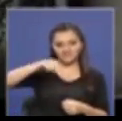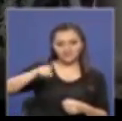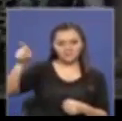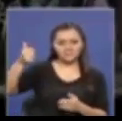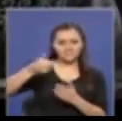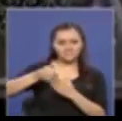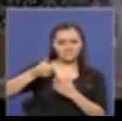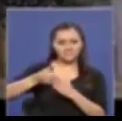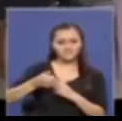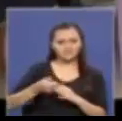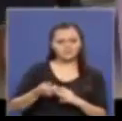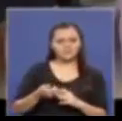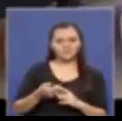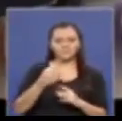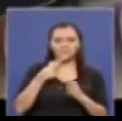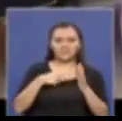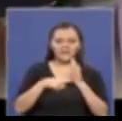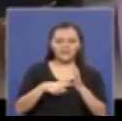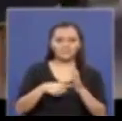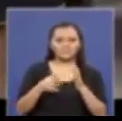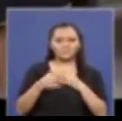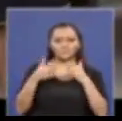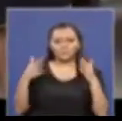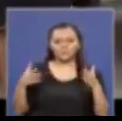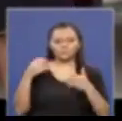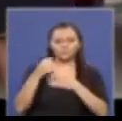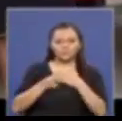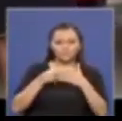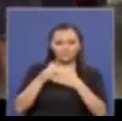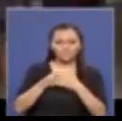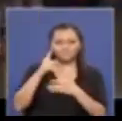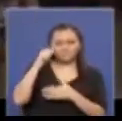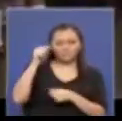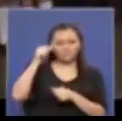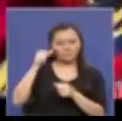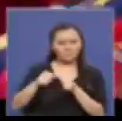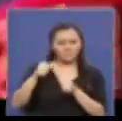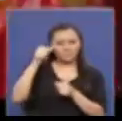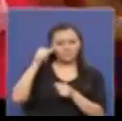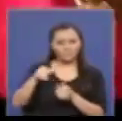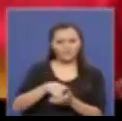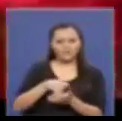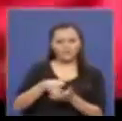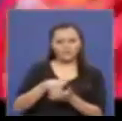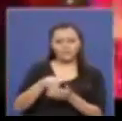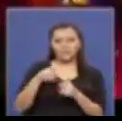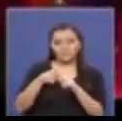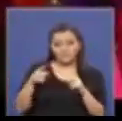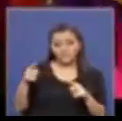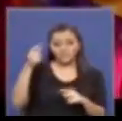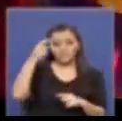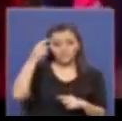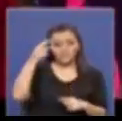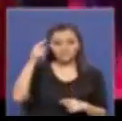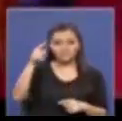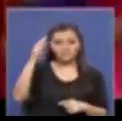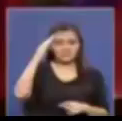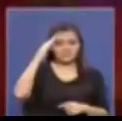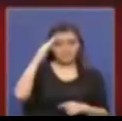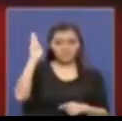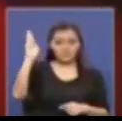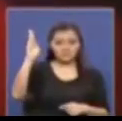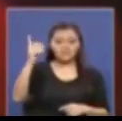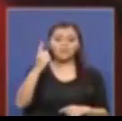mismo realmente ejemplo en muchas cosas, ¿no? Es que la memoria es frágil, pero ustedes sí saben que el